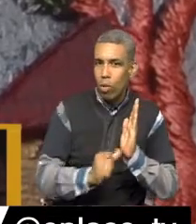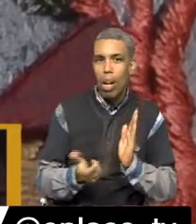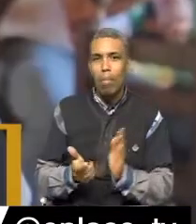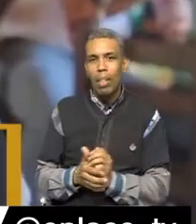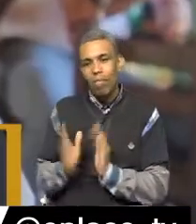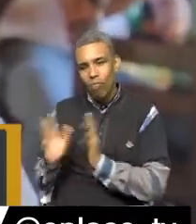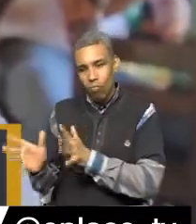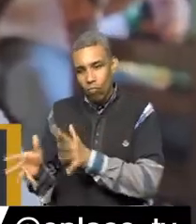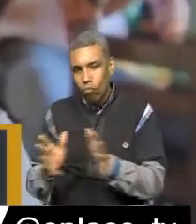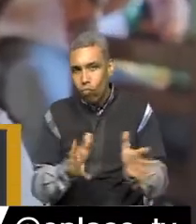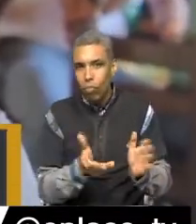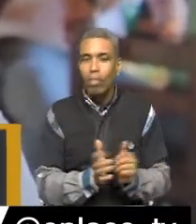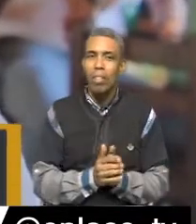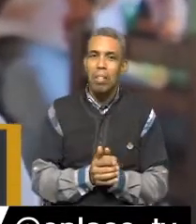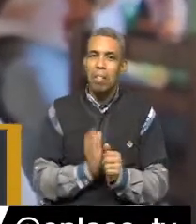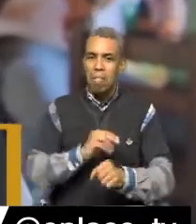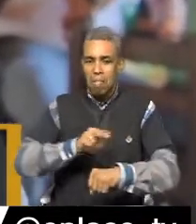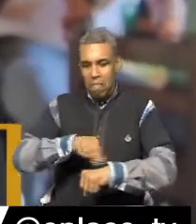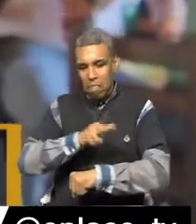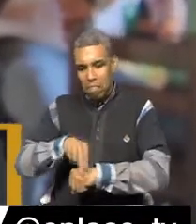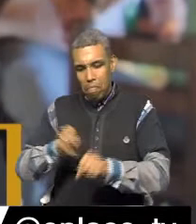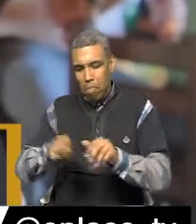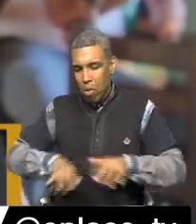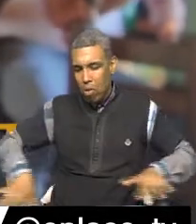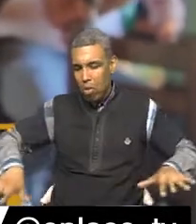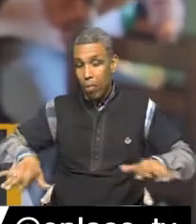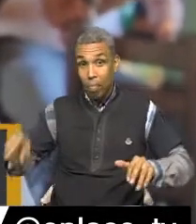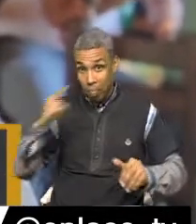ambiental. Muy contentos, superamos la meta de